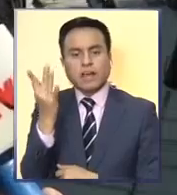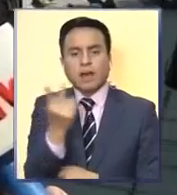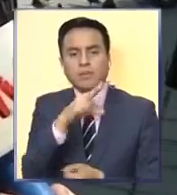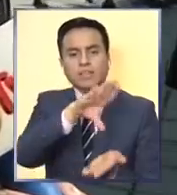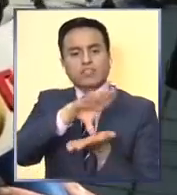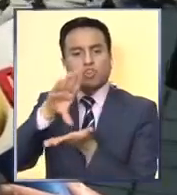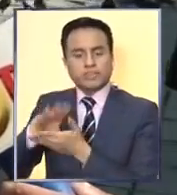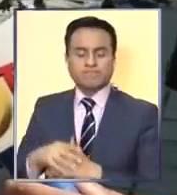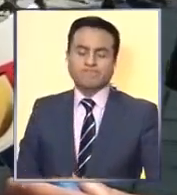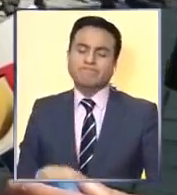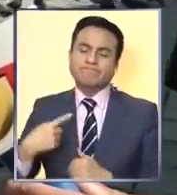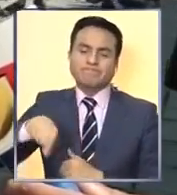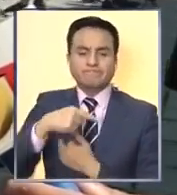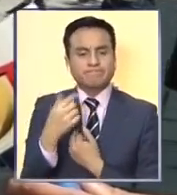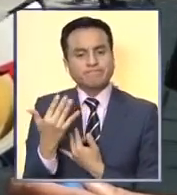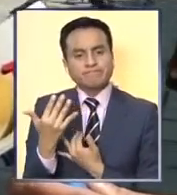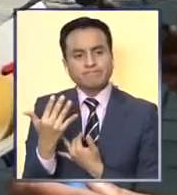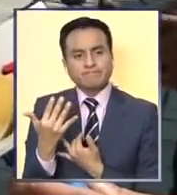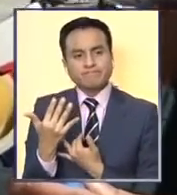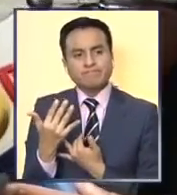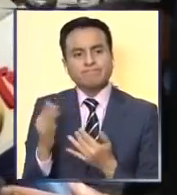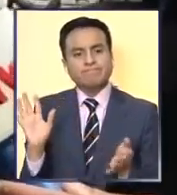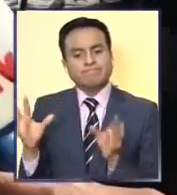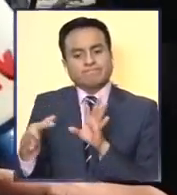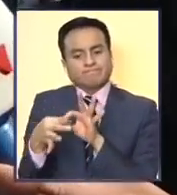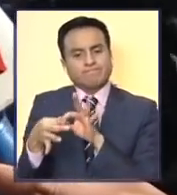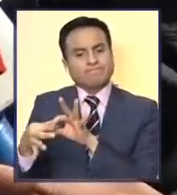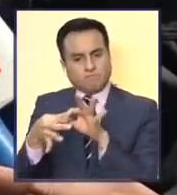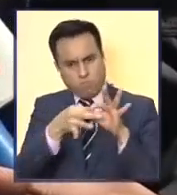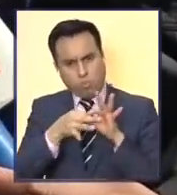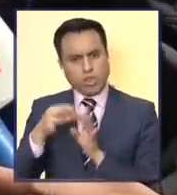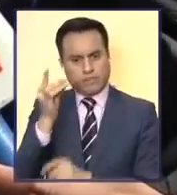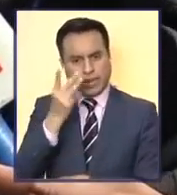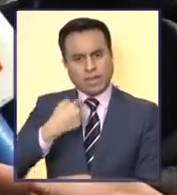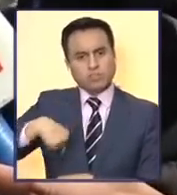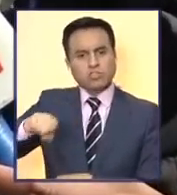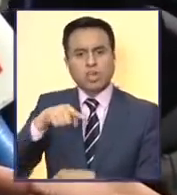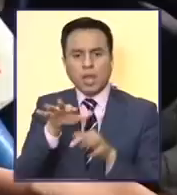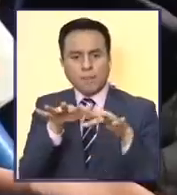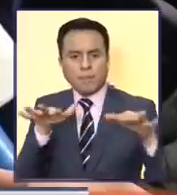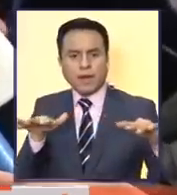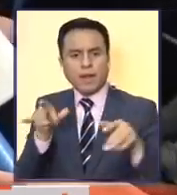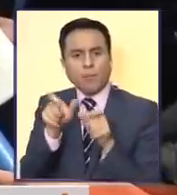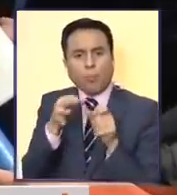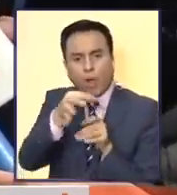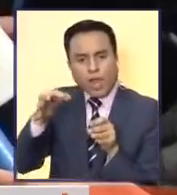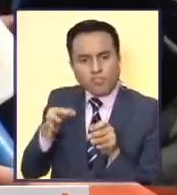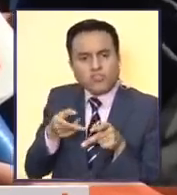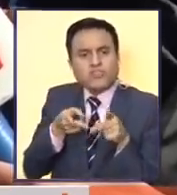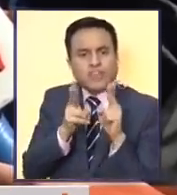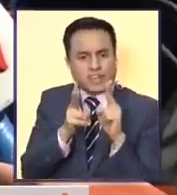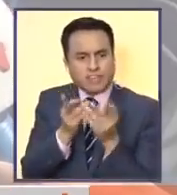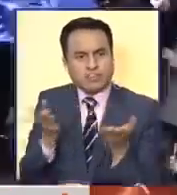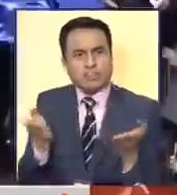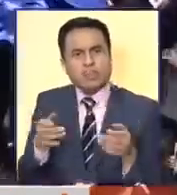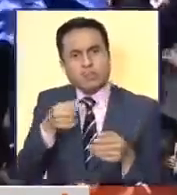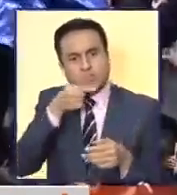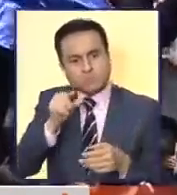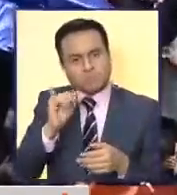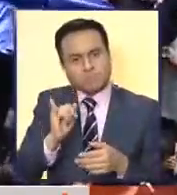naciones. Esperamos que nos aúne como bolivianos. El mar para los pueblos es un derecho y está más cerca que